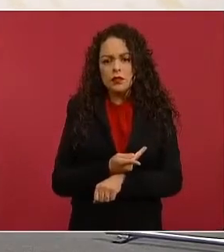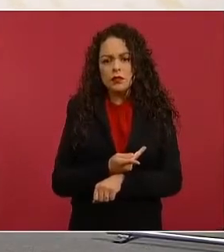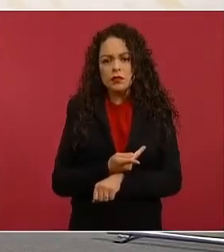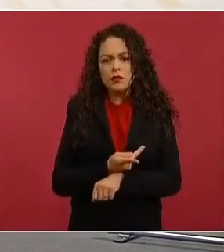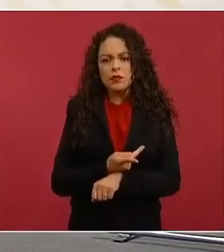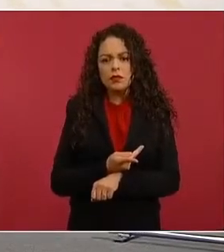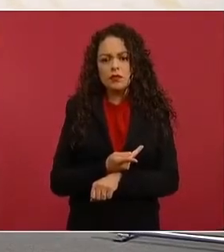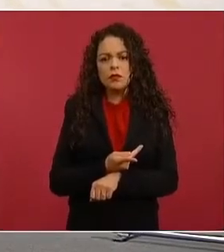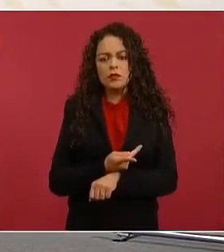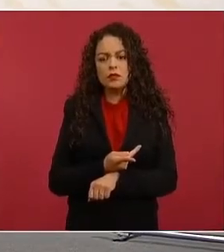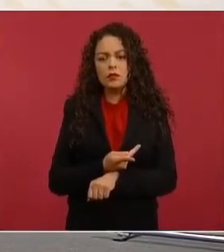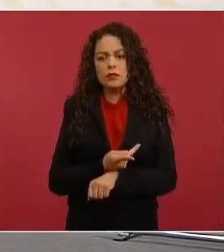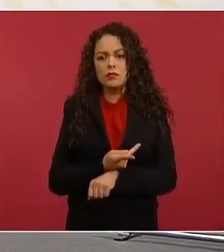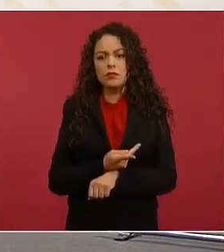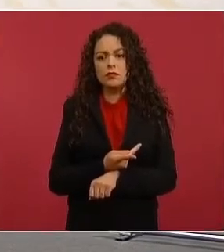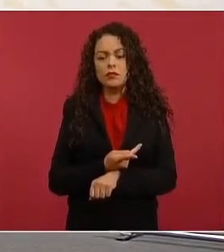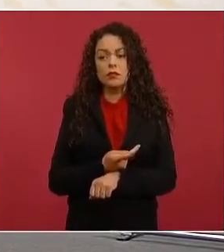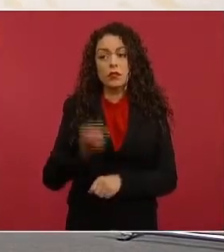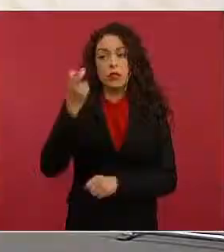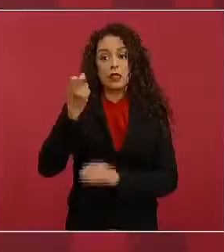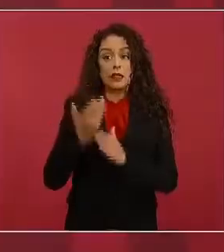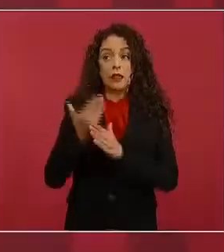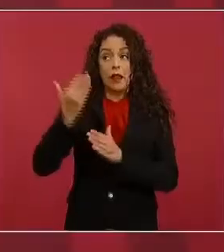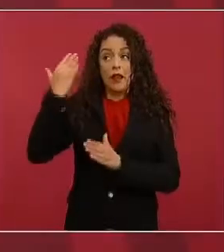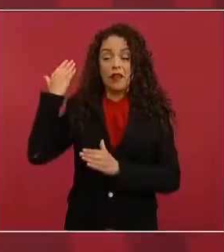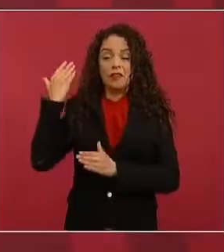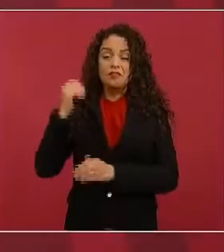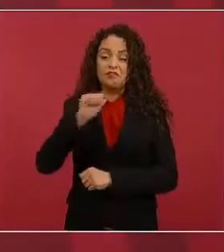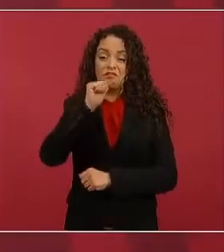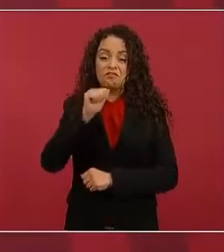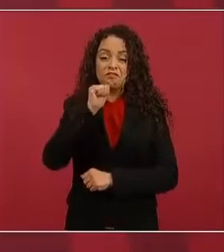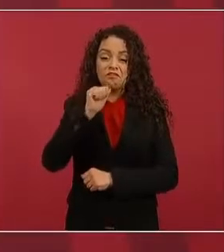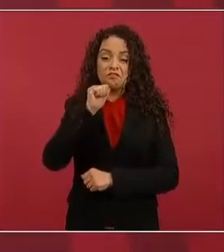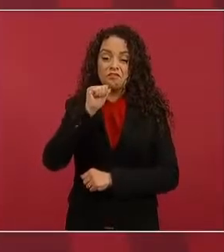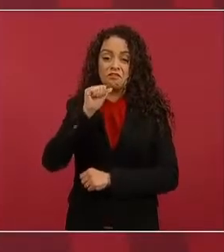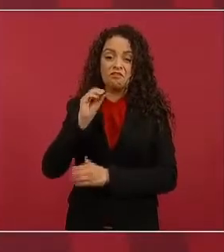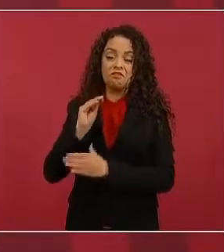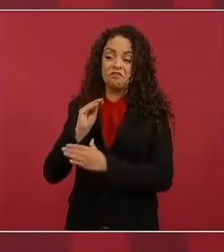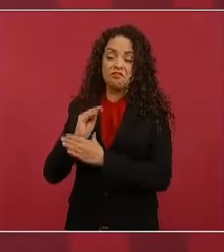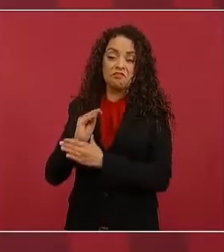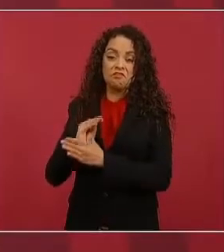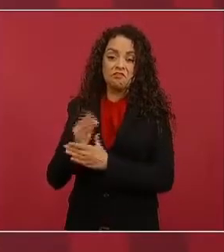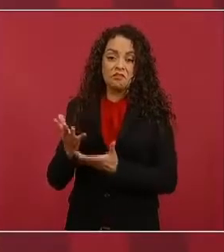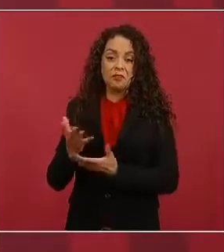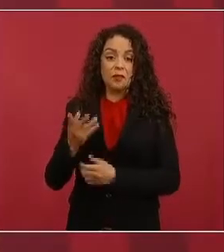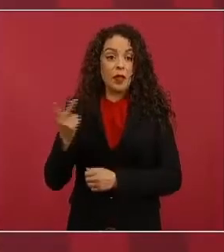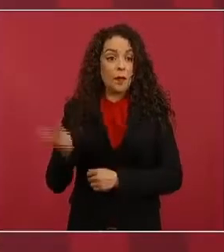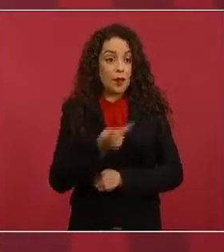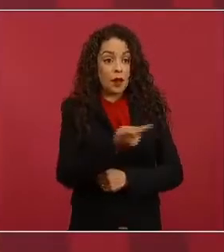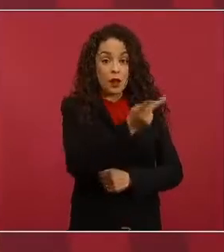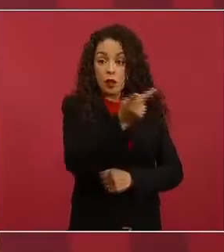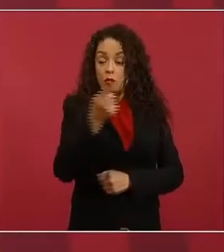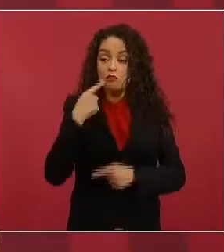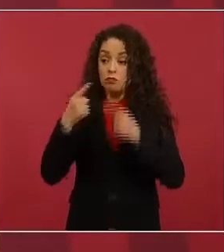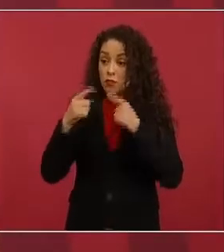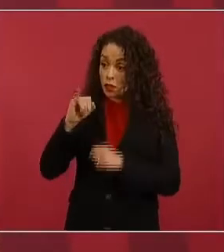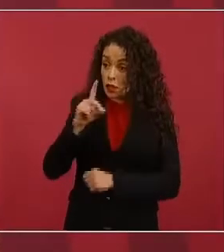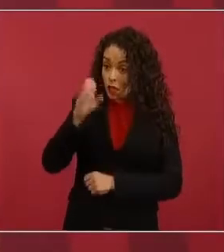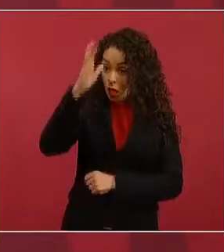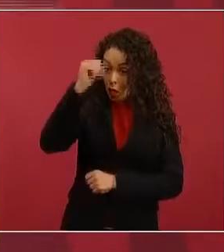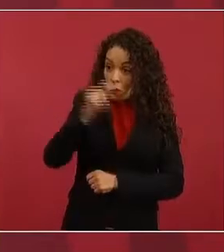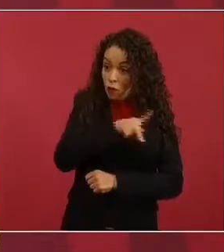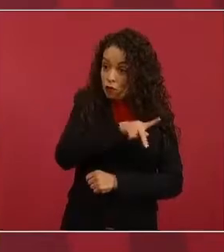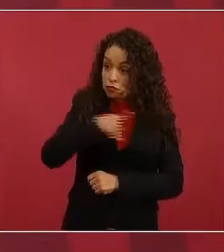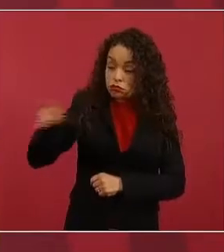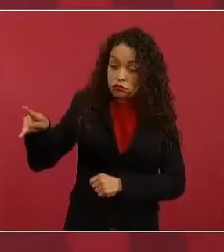lo que no se hizo en otros casos. Se le preguntó a la gente si estaba de acuerdo, porque no